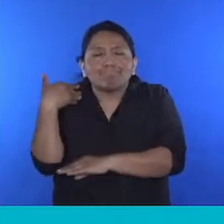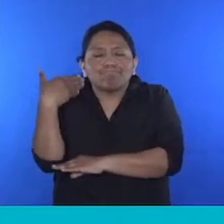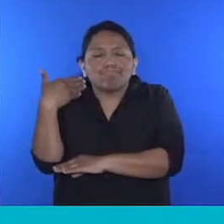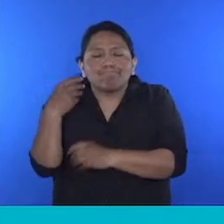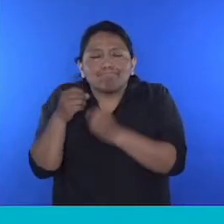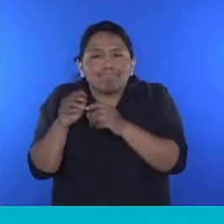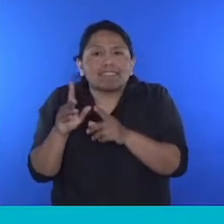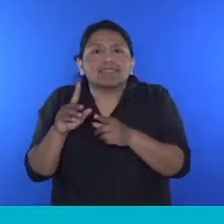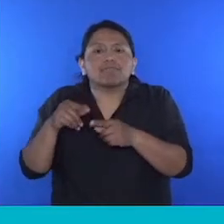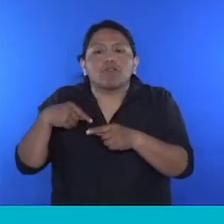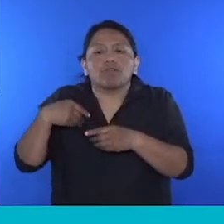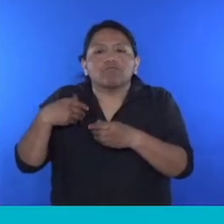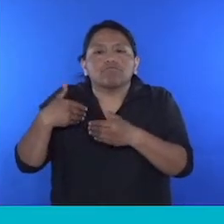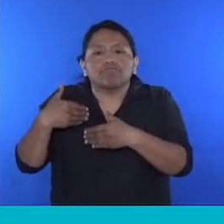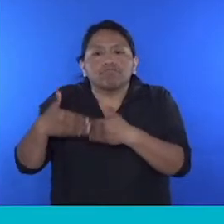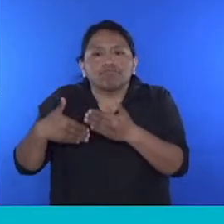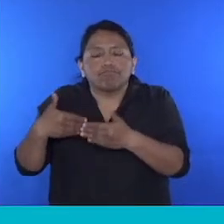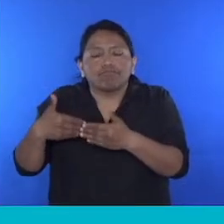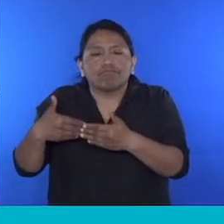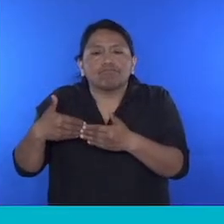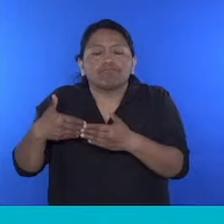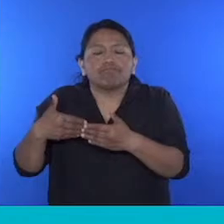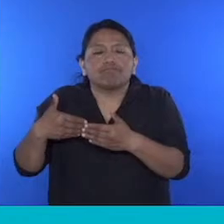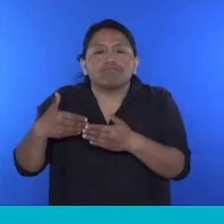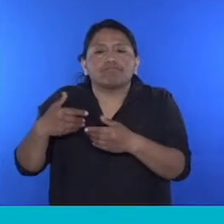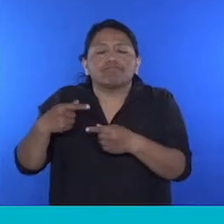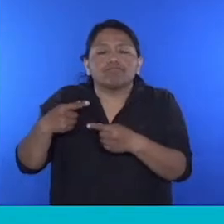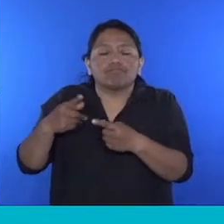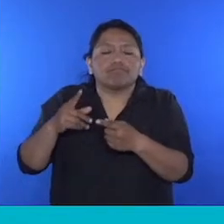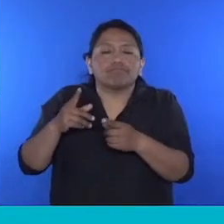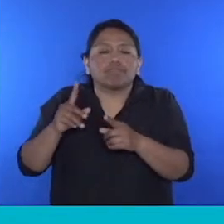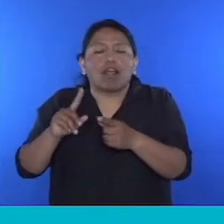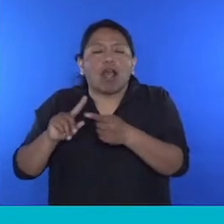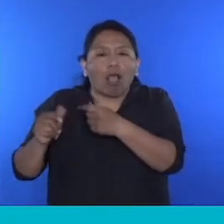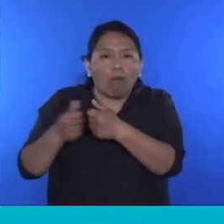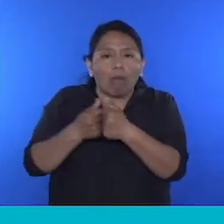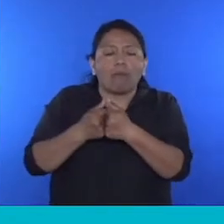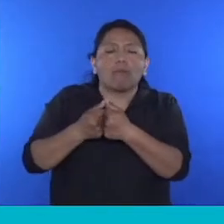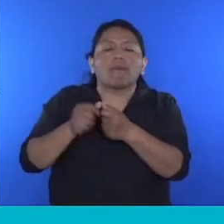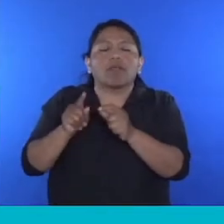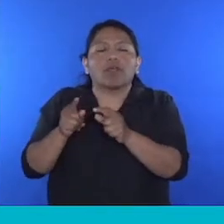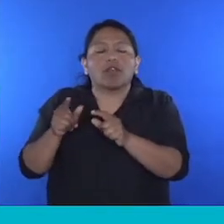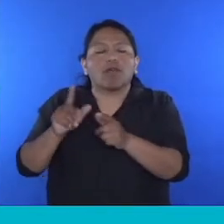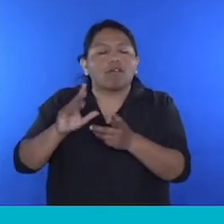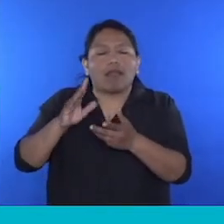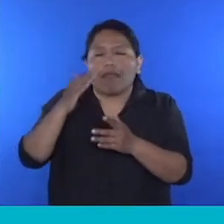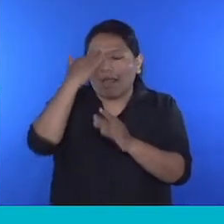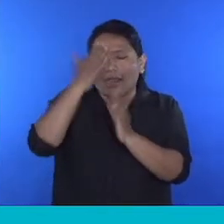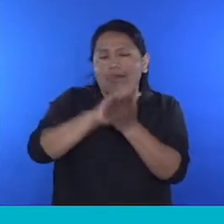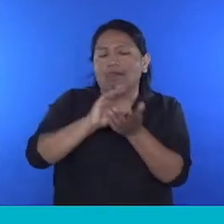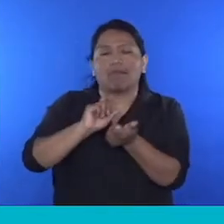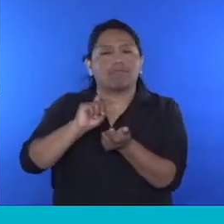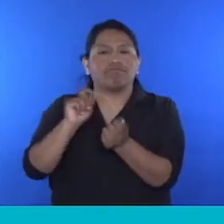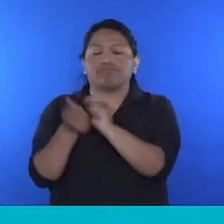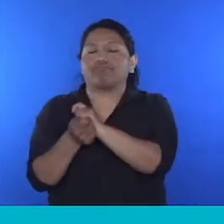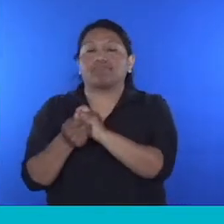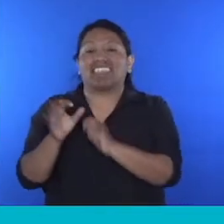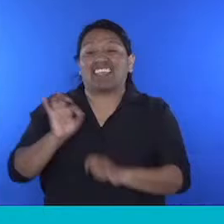tuvo como consecuencia la conveniencia de una reforma constitucional y que